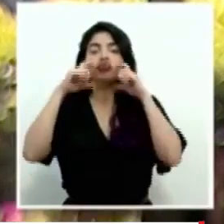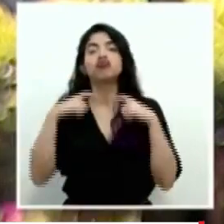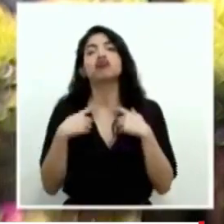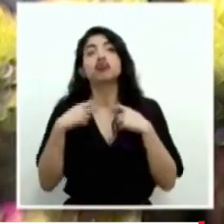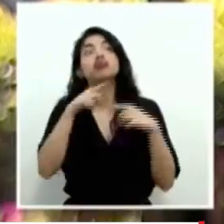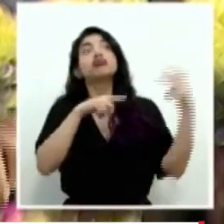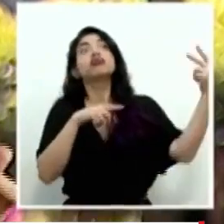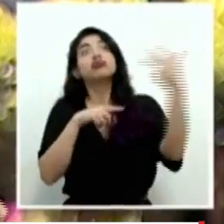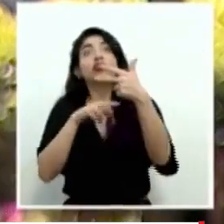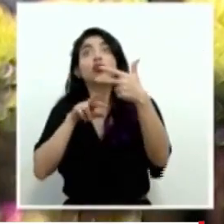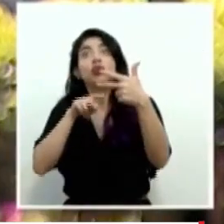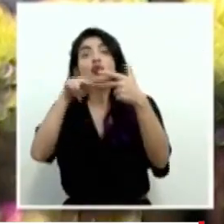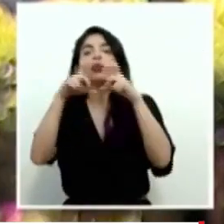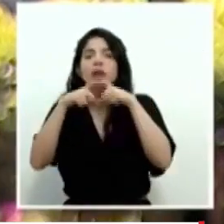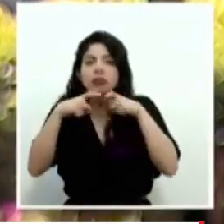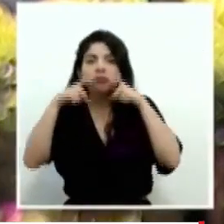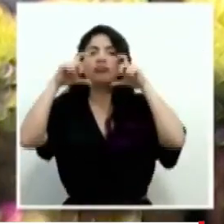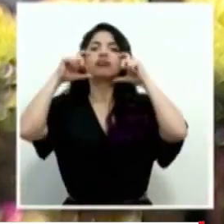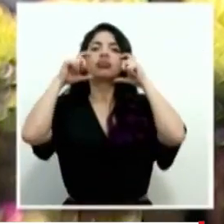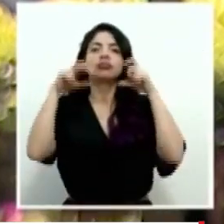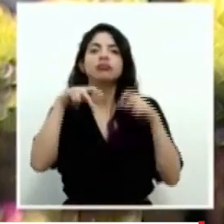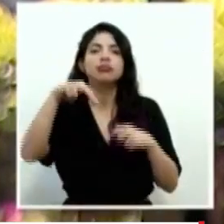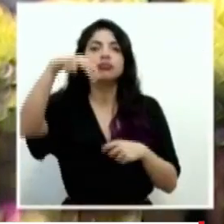quitada y se la ponían cuando entraban al bus.